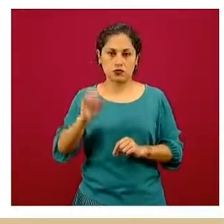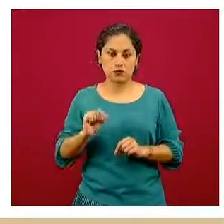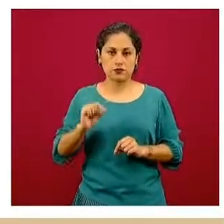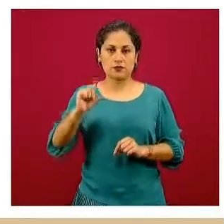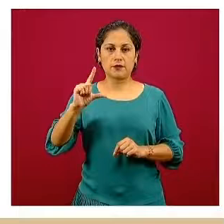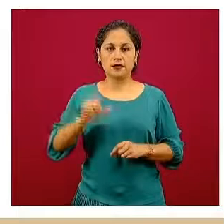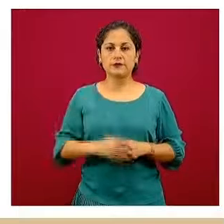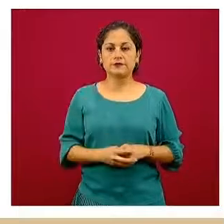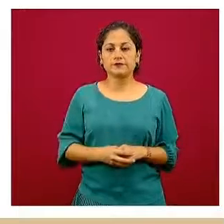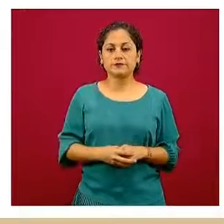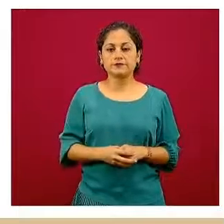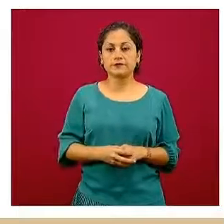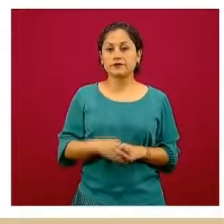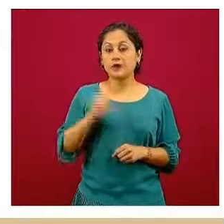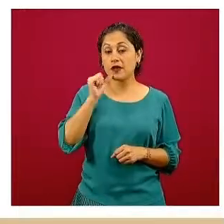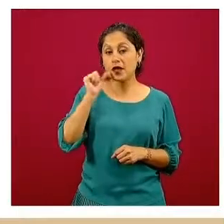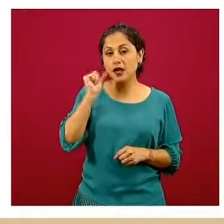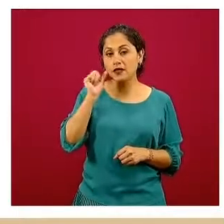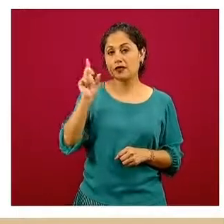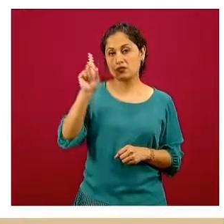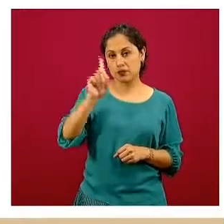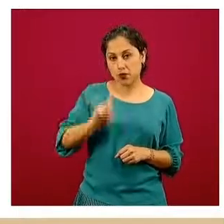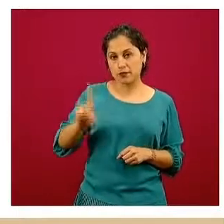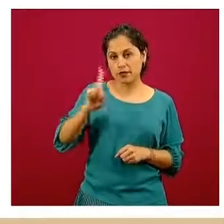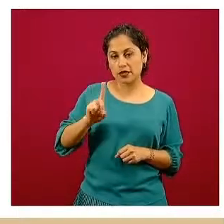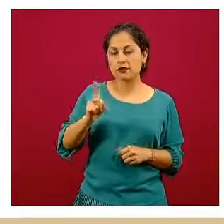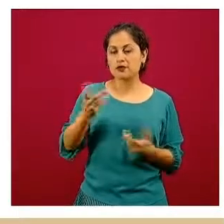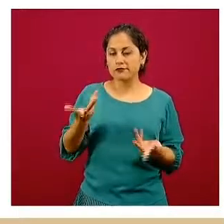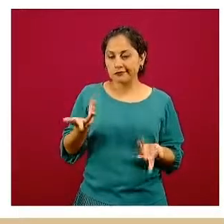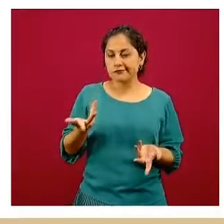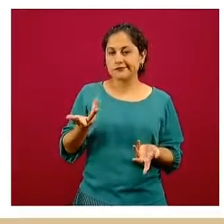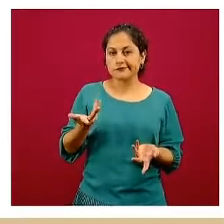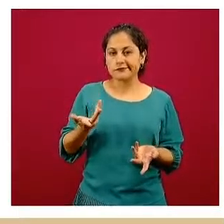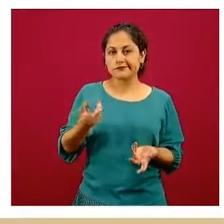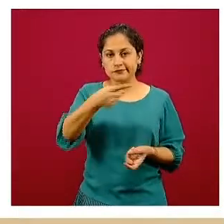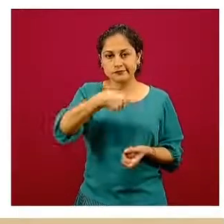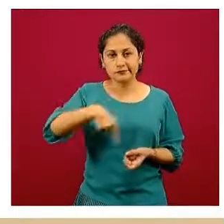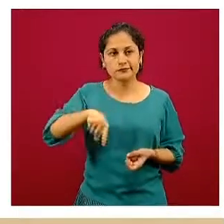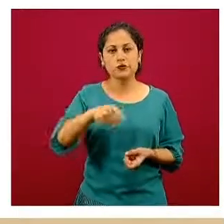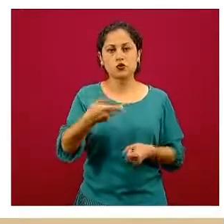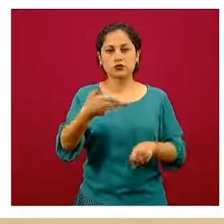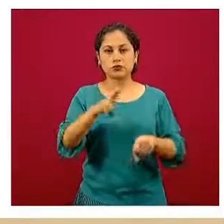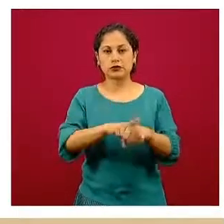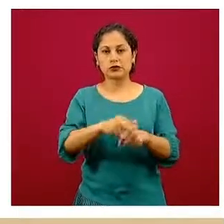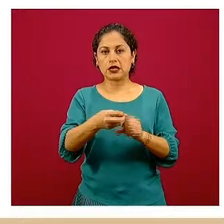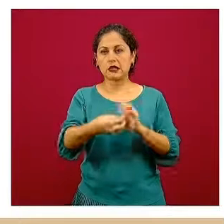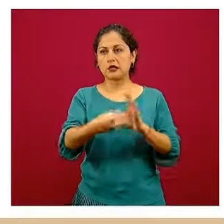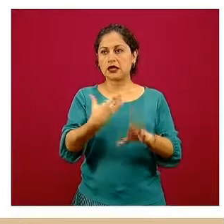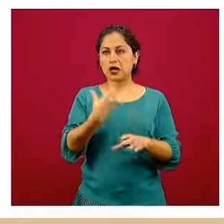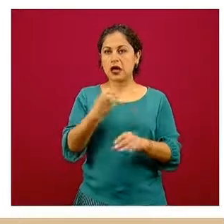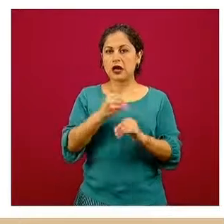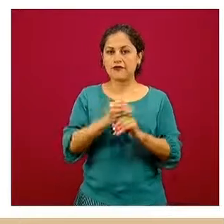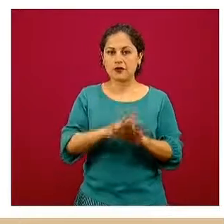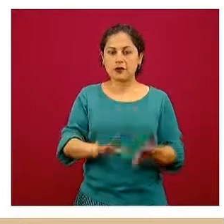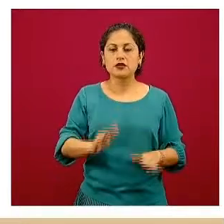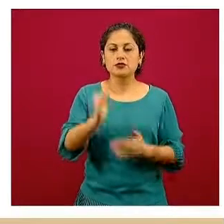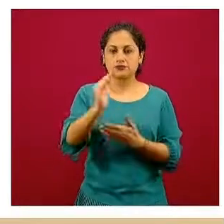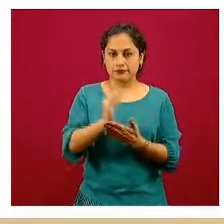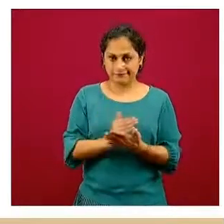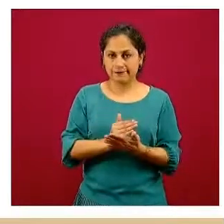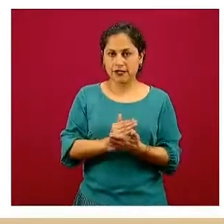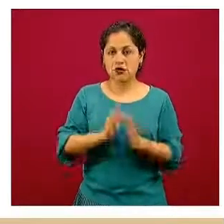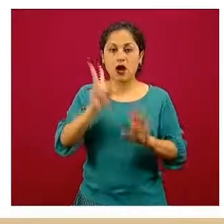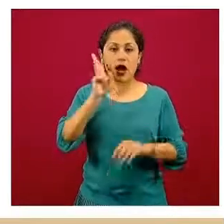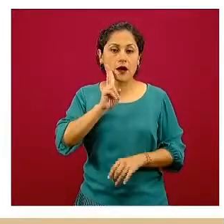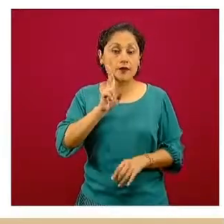lunes, ayer fue domingo, día inhábil, por lo tanto siempre vemos durante el fin de semana y los lunes una disminución. Vamos a ver